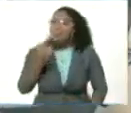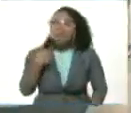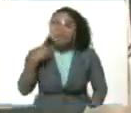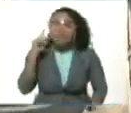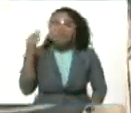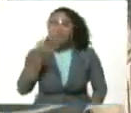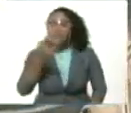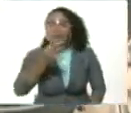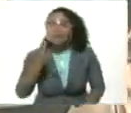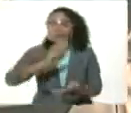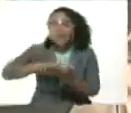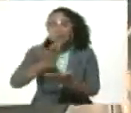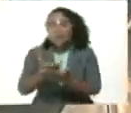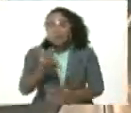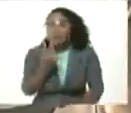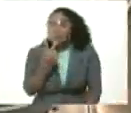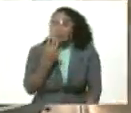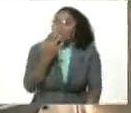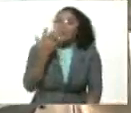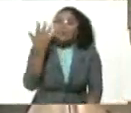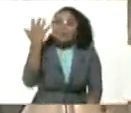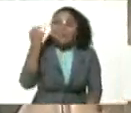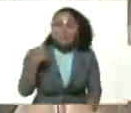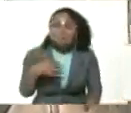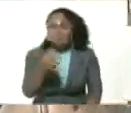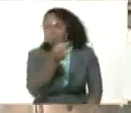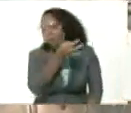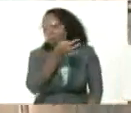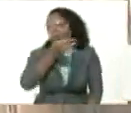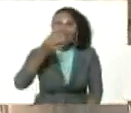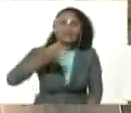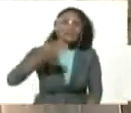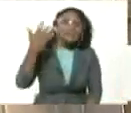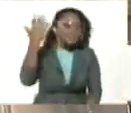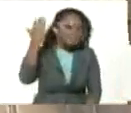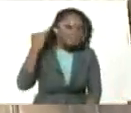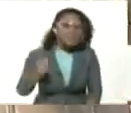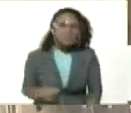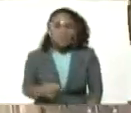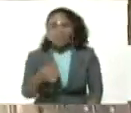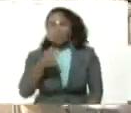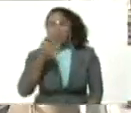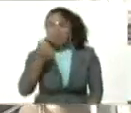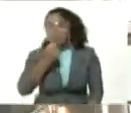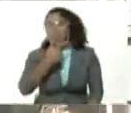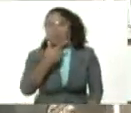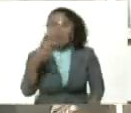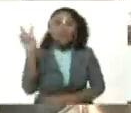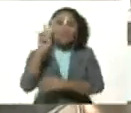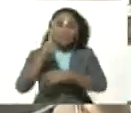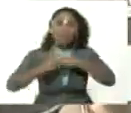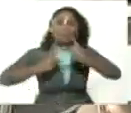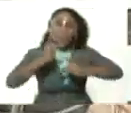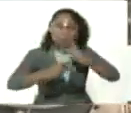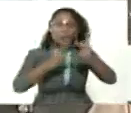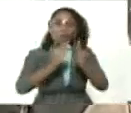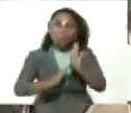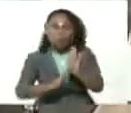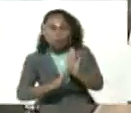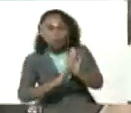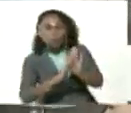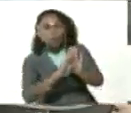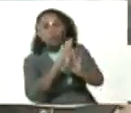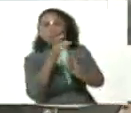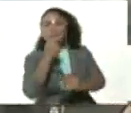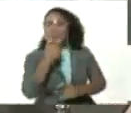del café tostado. Exquisito, vale. Este, qué bello ver a Venezuela tostador, produciendo, creciendo. Qué bello, Dios